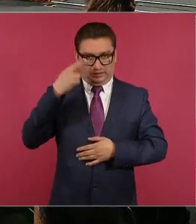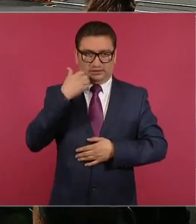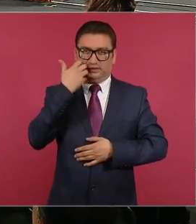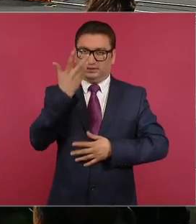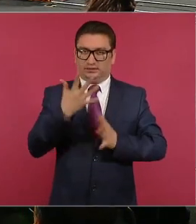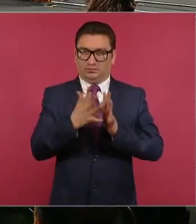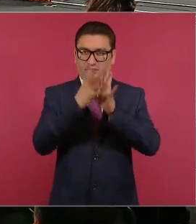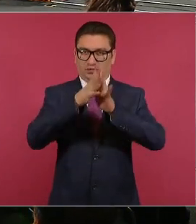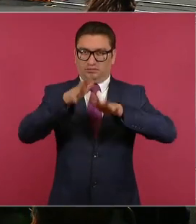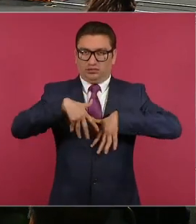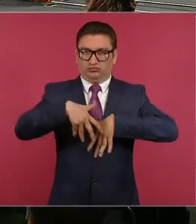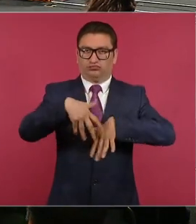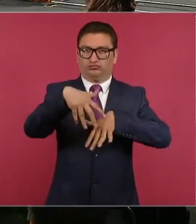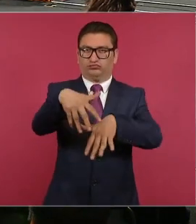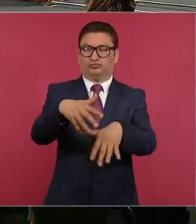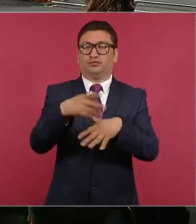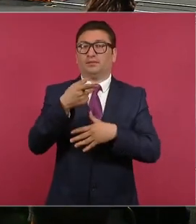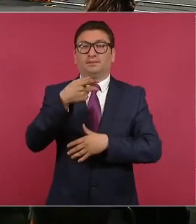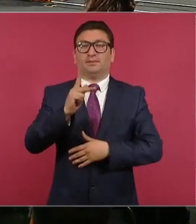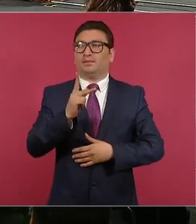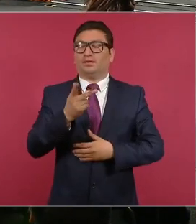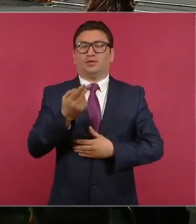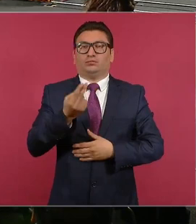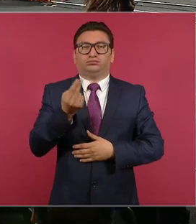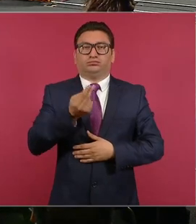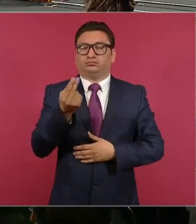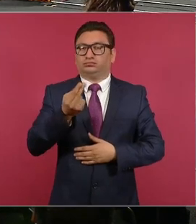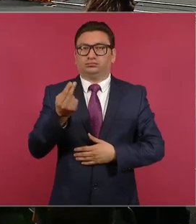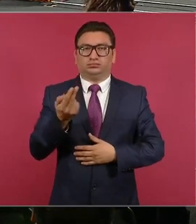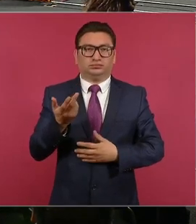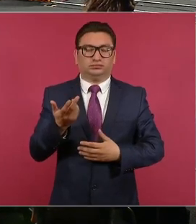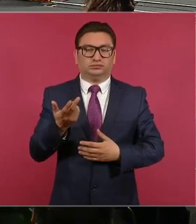en un desfile y necesita